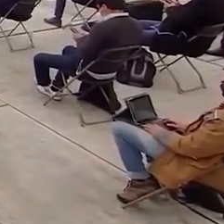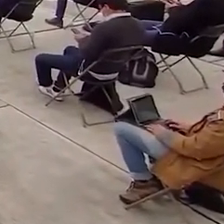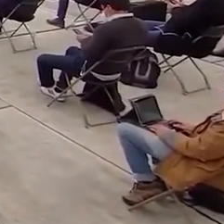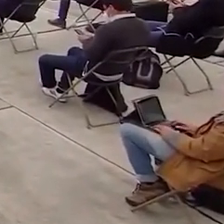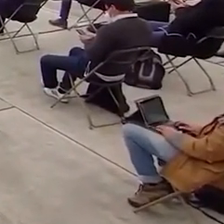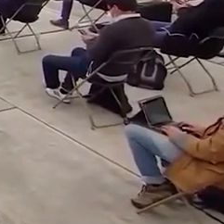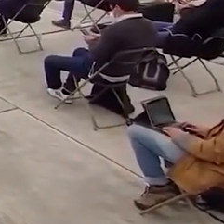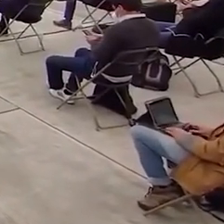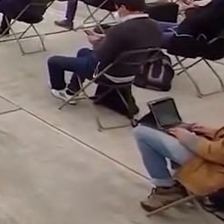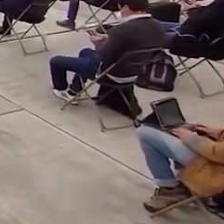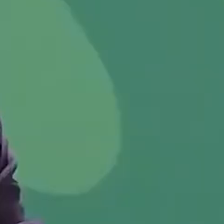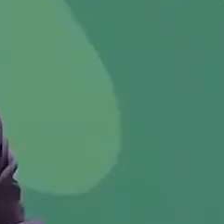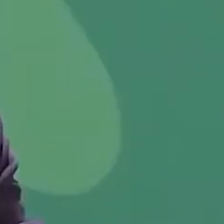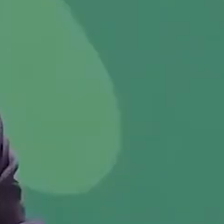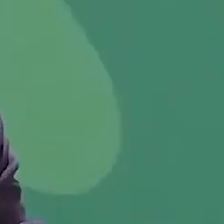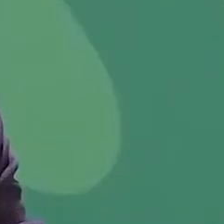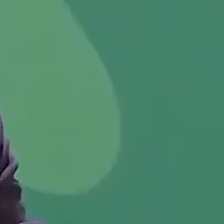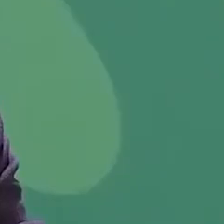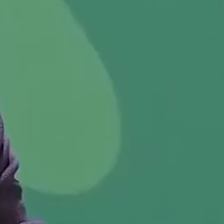padece más.